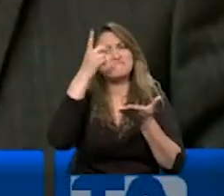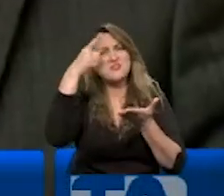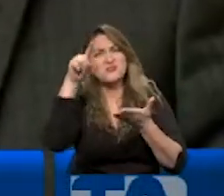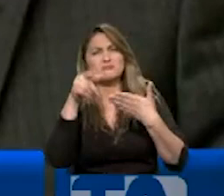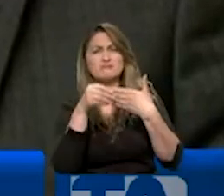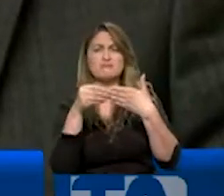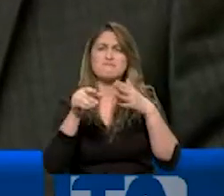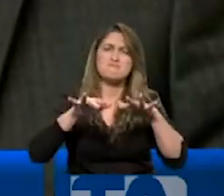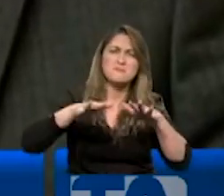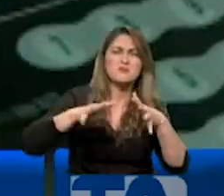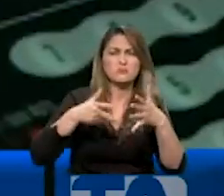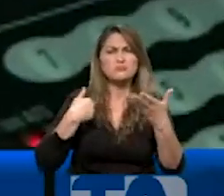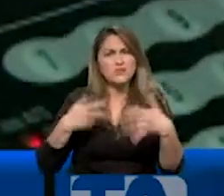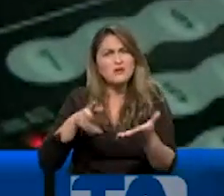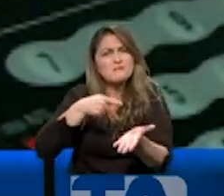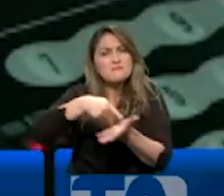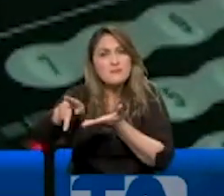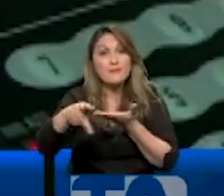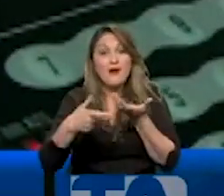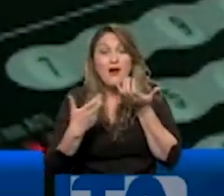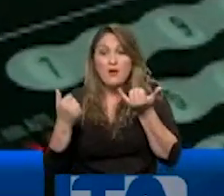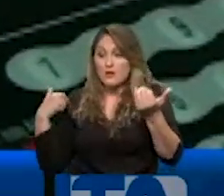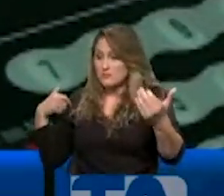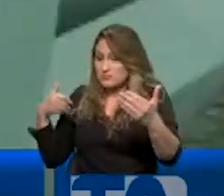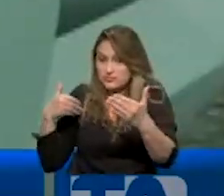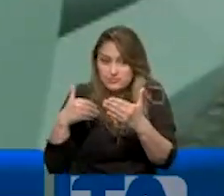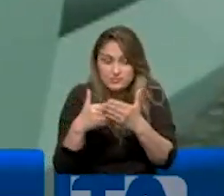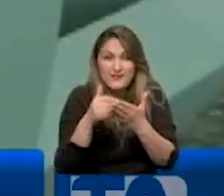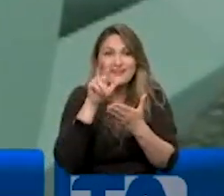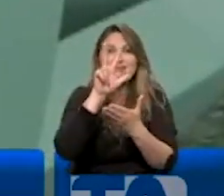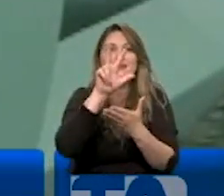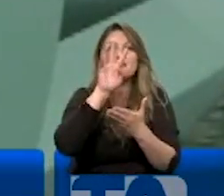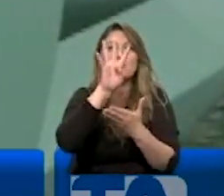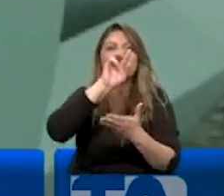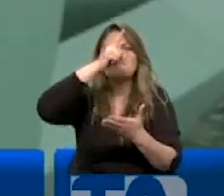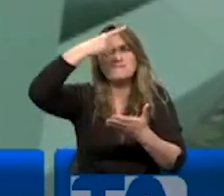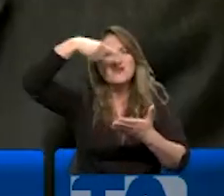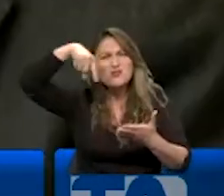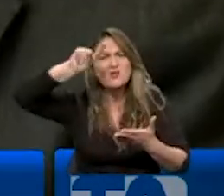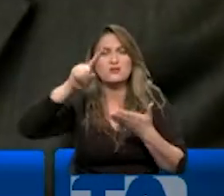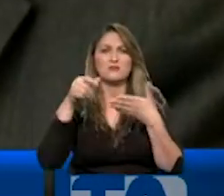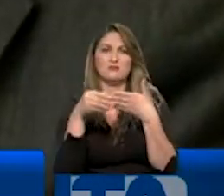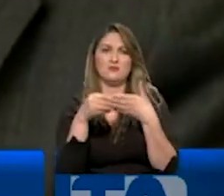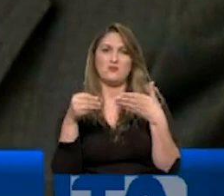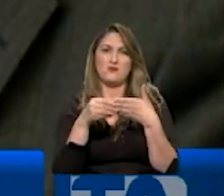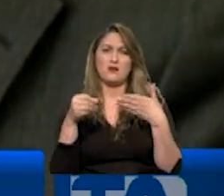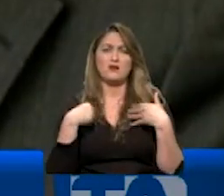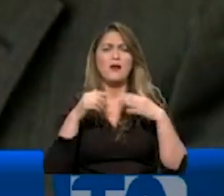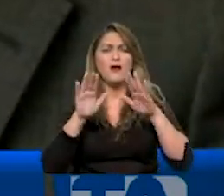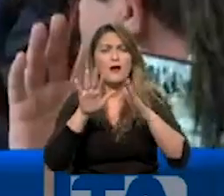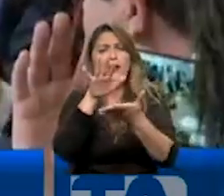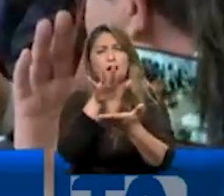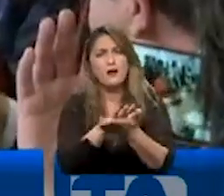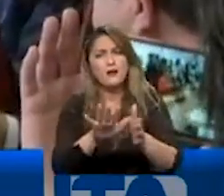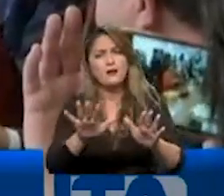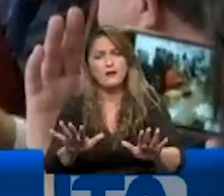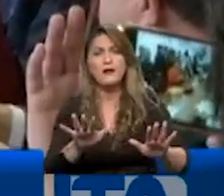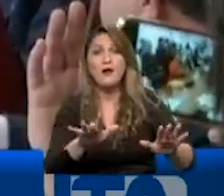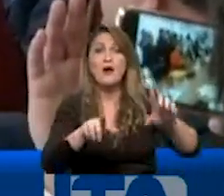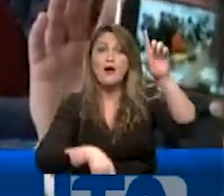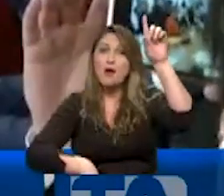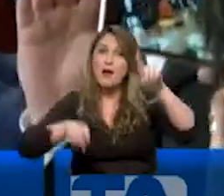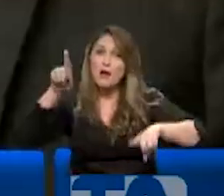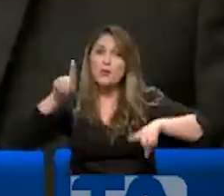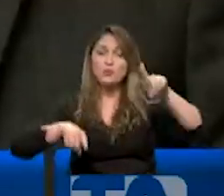para este año se han pagado 34 millones de dólares en efectivo. Aseguró que pagarán a todos los jubilados, aunque algunos